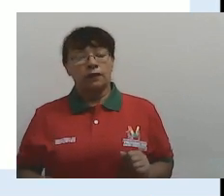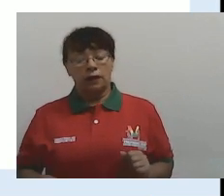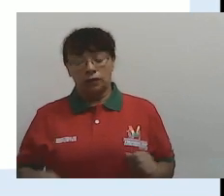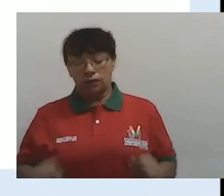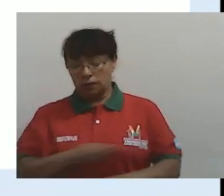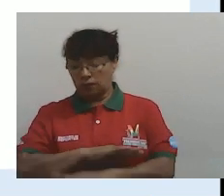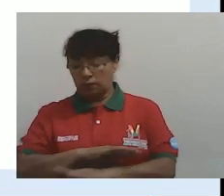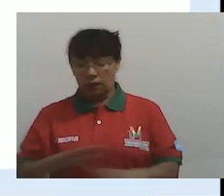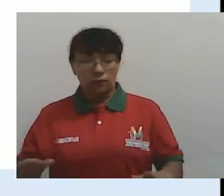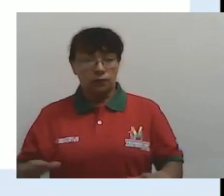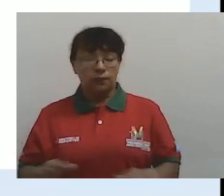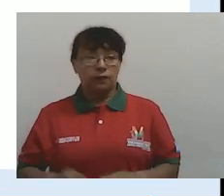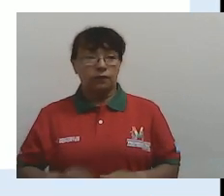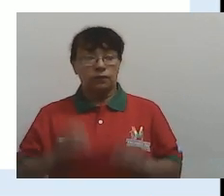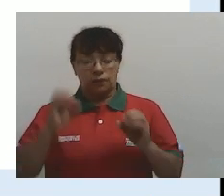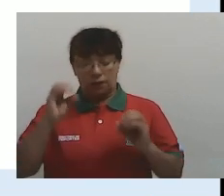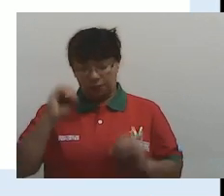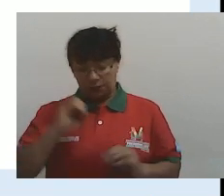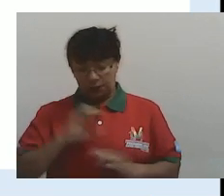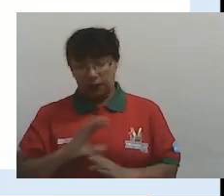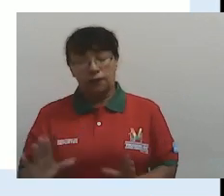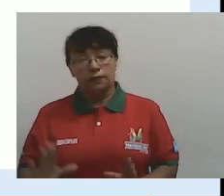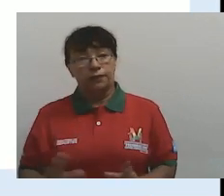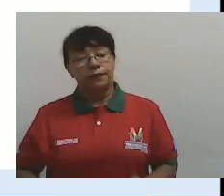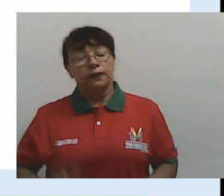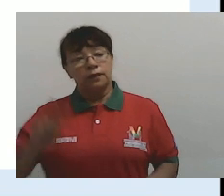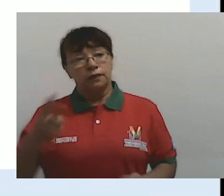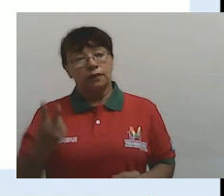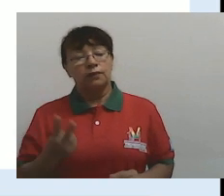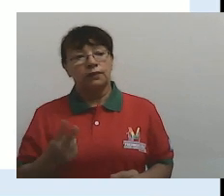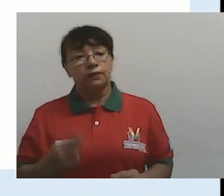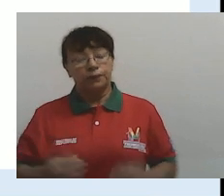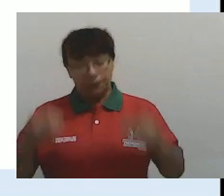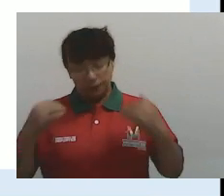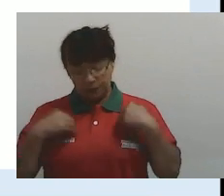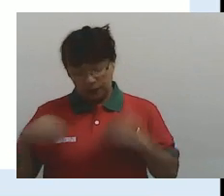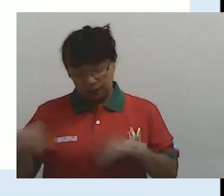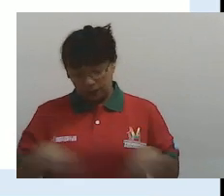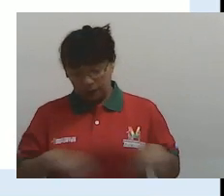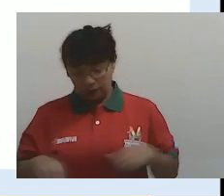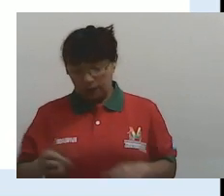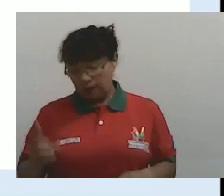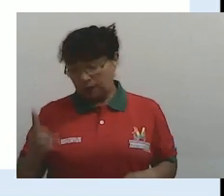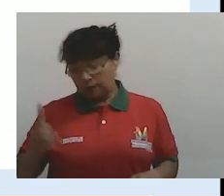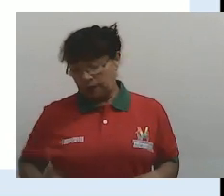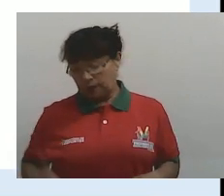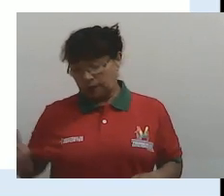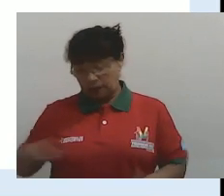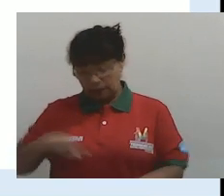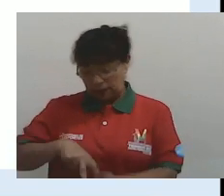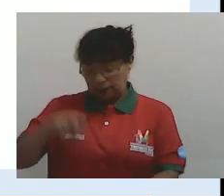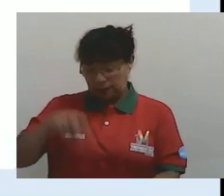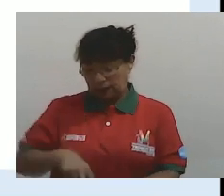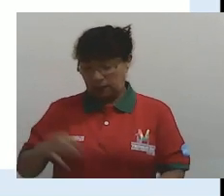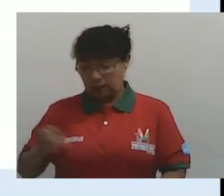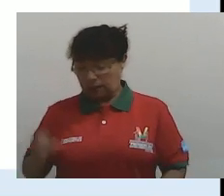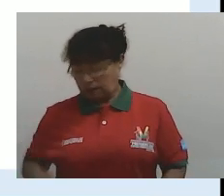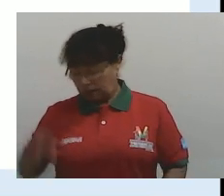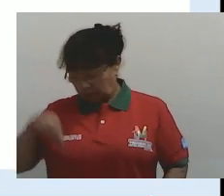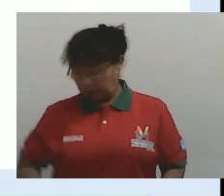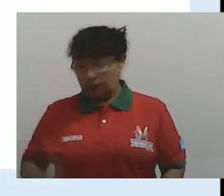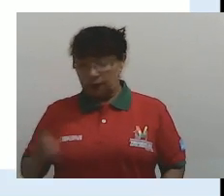no tiene puntos. Segunda condición, tiene que hacer ese derecha, derecha, izquierda